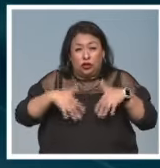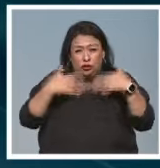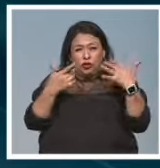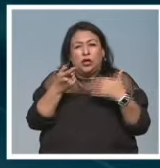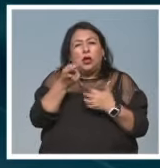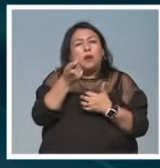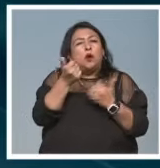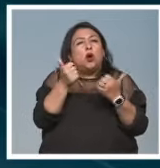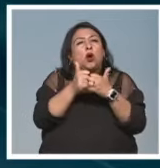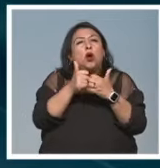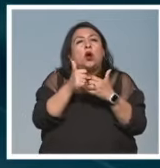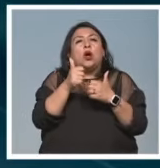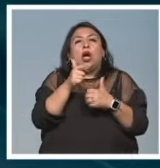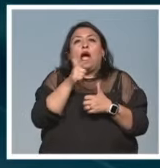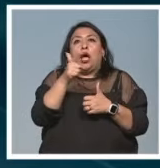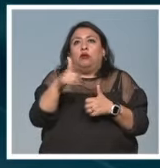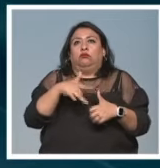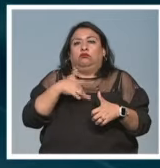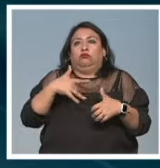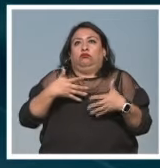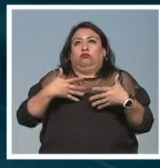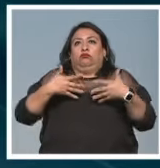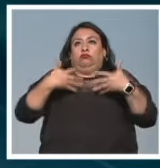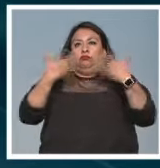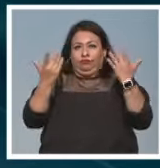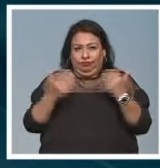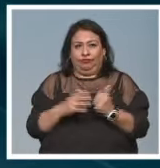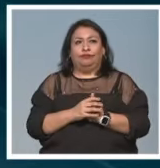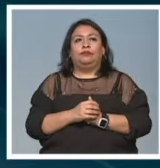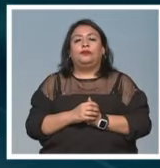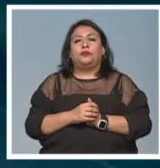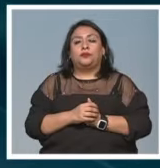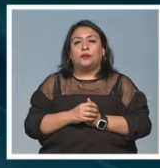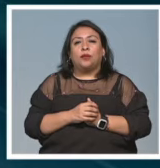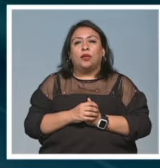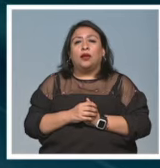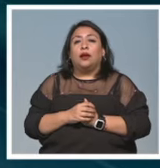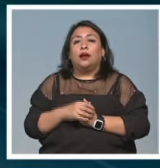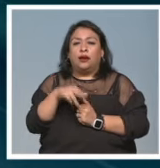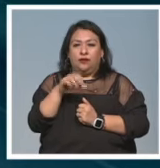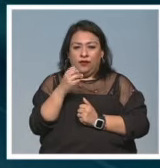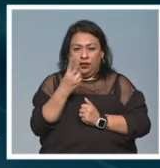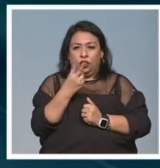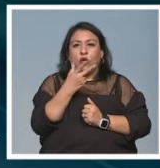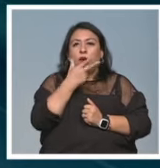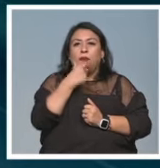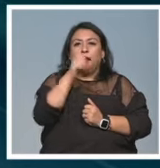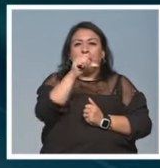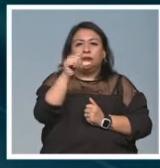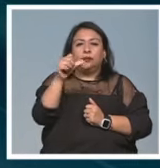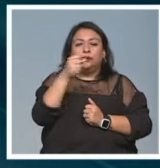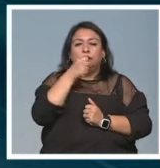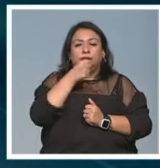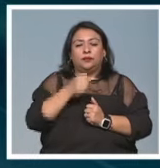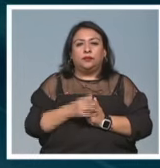poco con el alma exaltada, con el espíritu animado. Noticias 22, Alberto